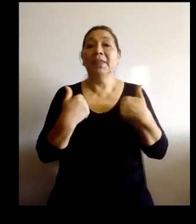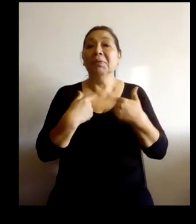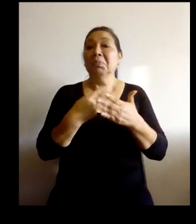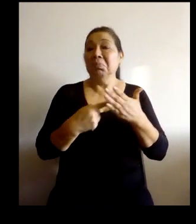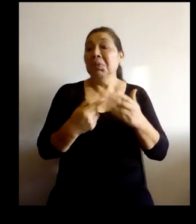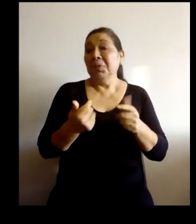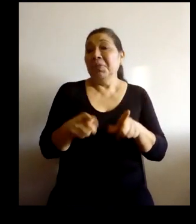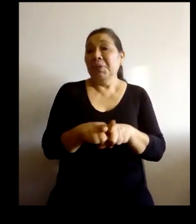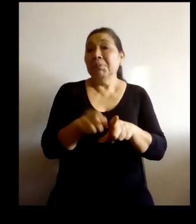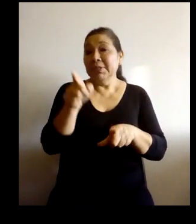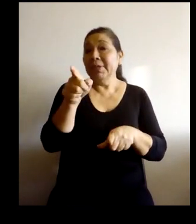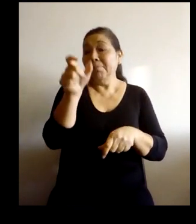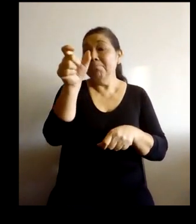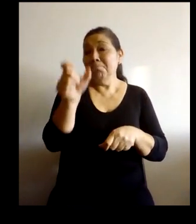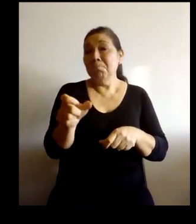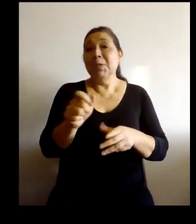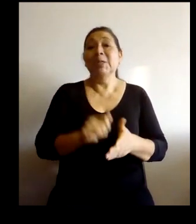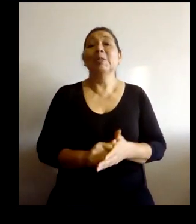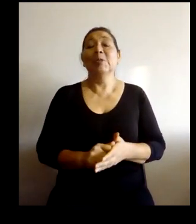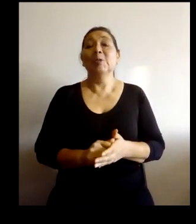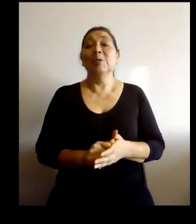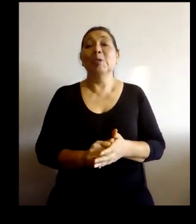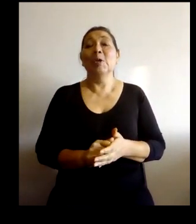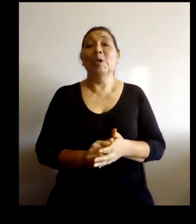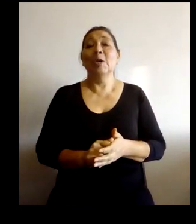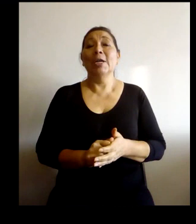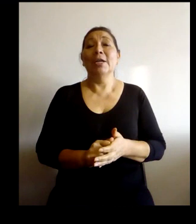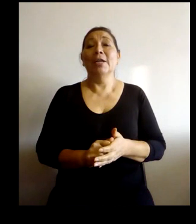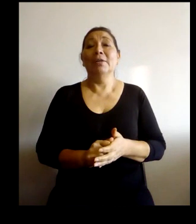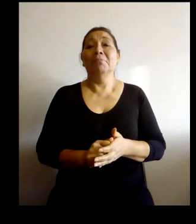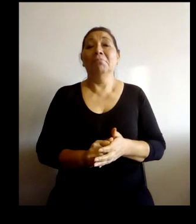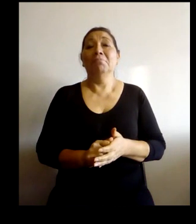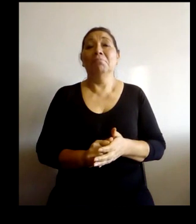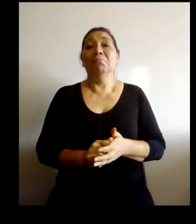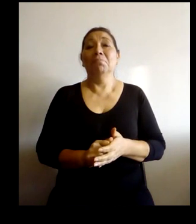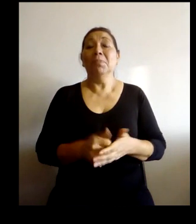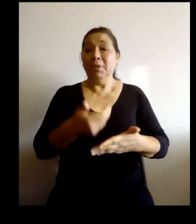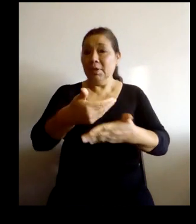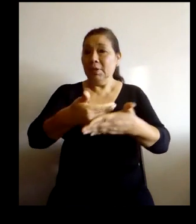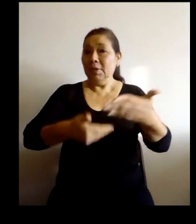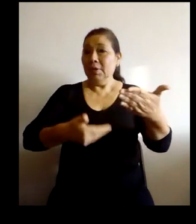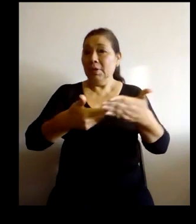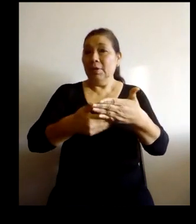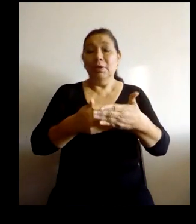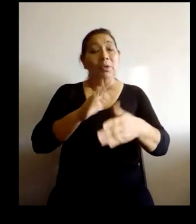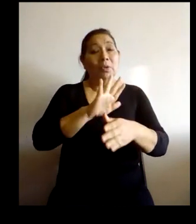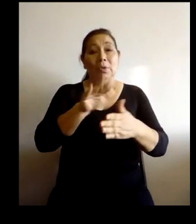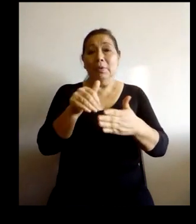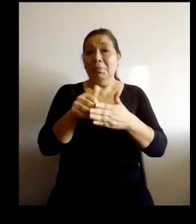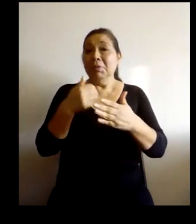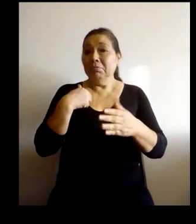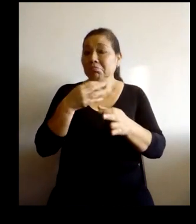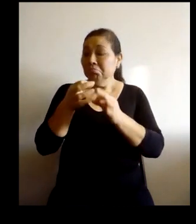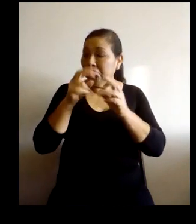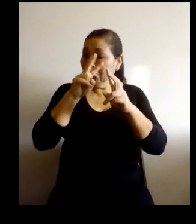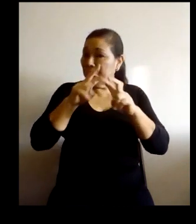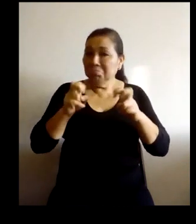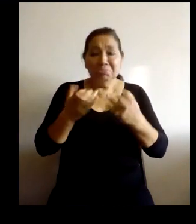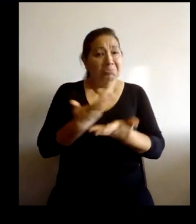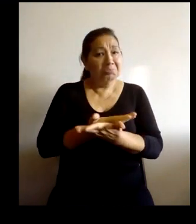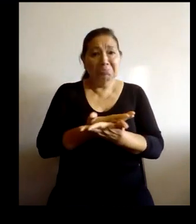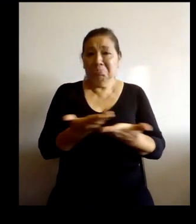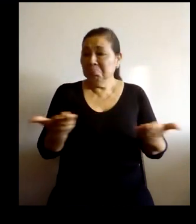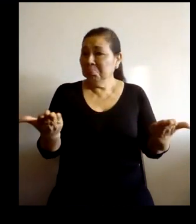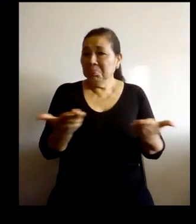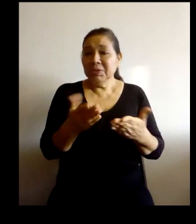Adicionalmente, tengo que decir también que esta persona, en el expediente, a lo largo del expediente que hemos analizado,